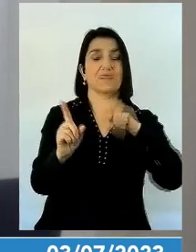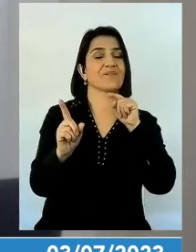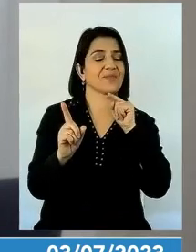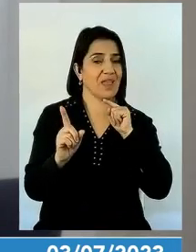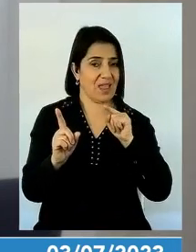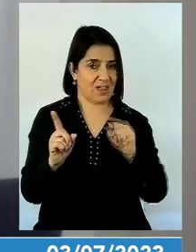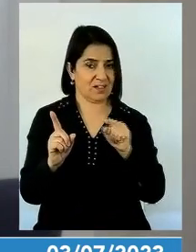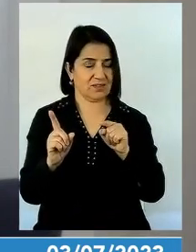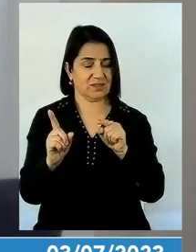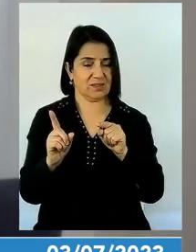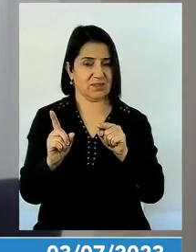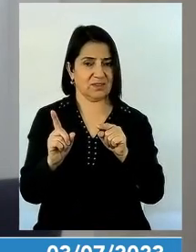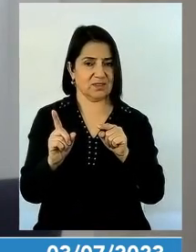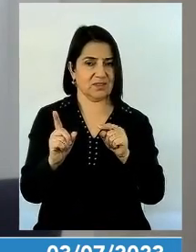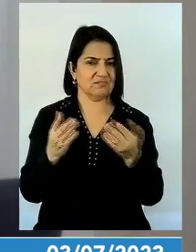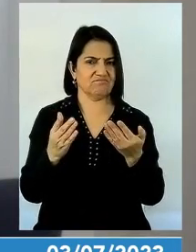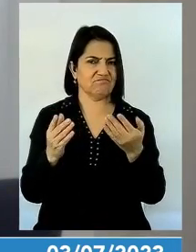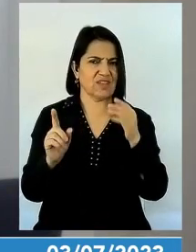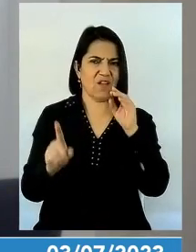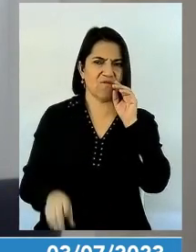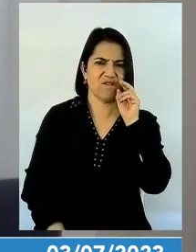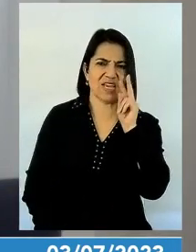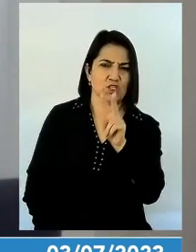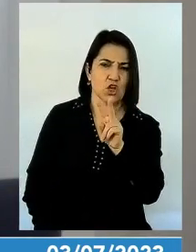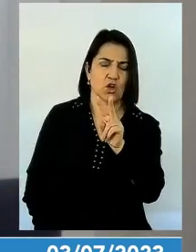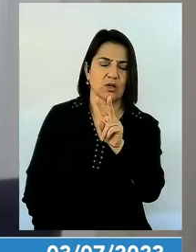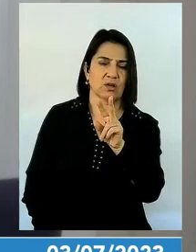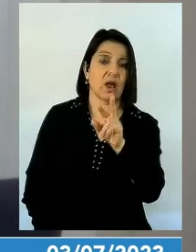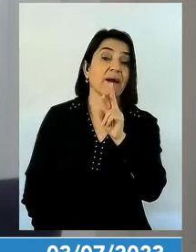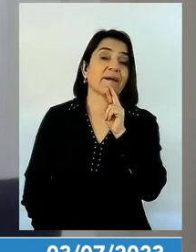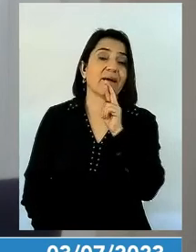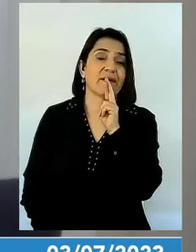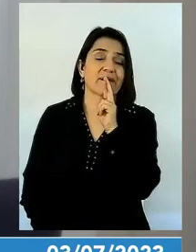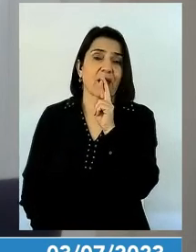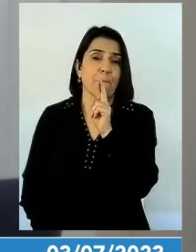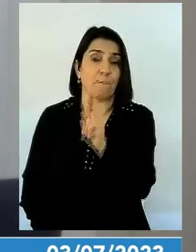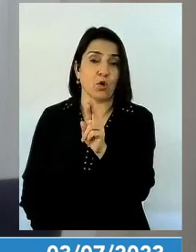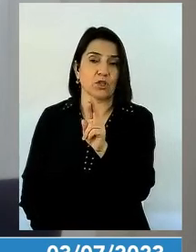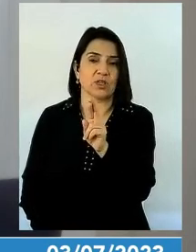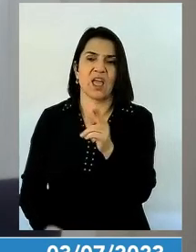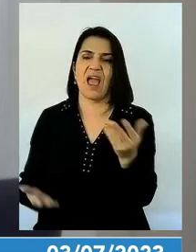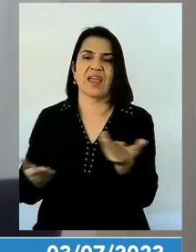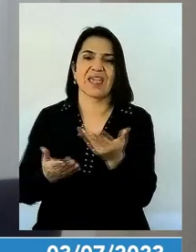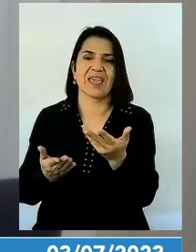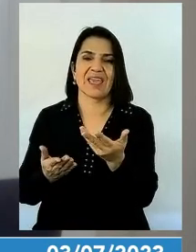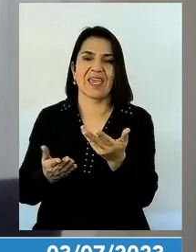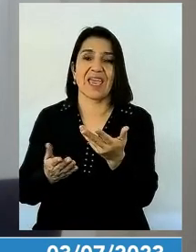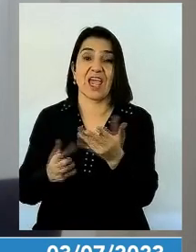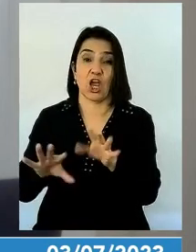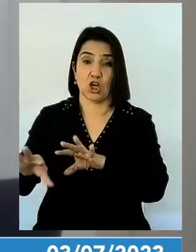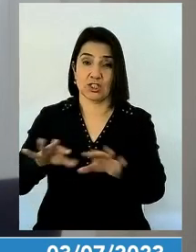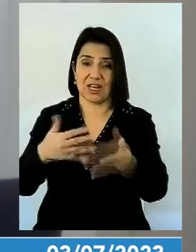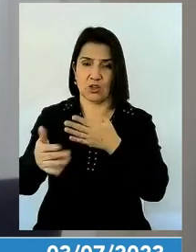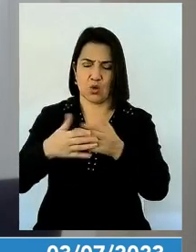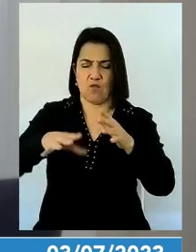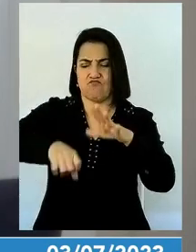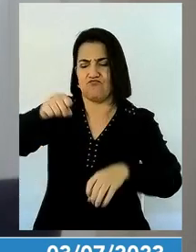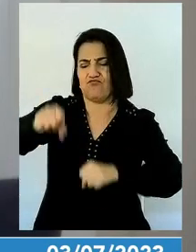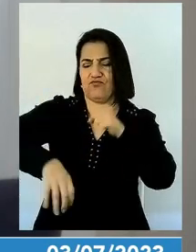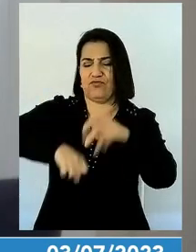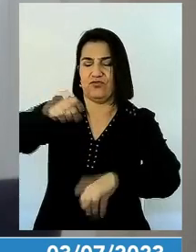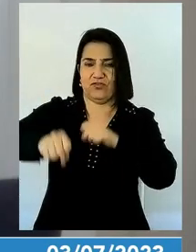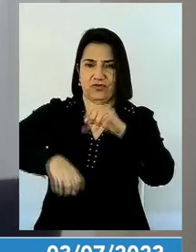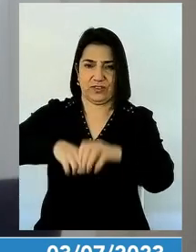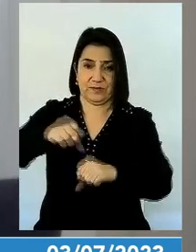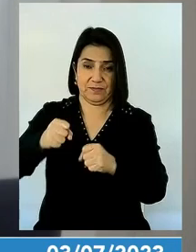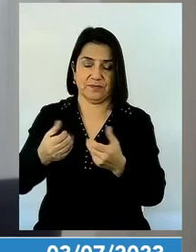una visión que responde a la extracción, es decir, los recursos, el